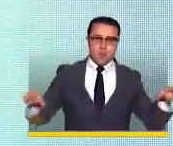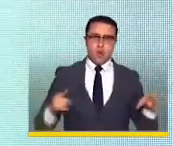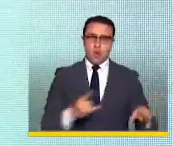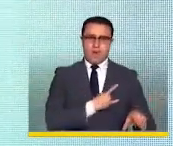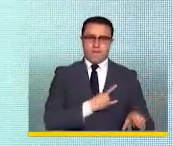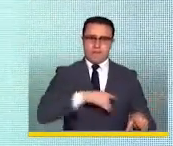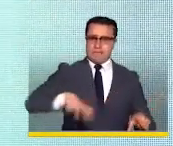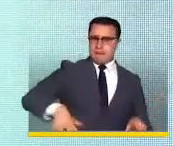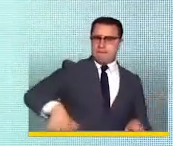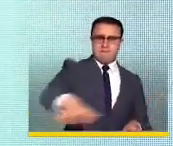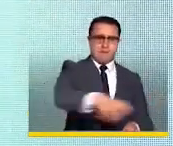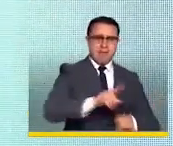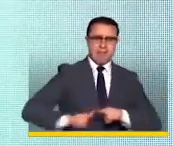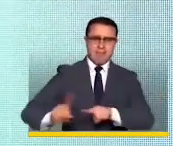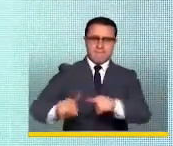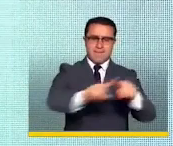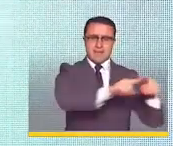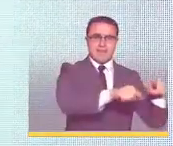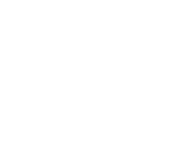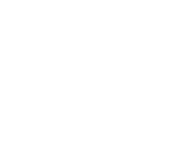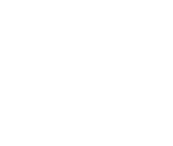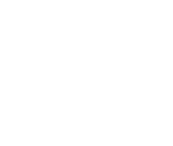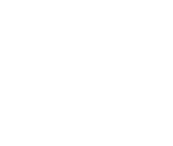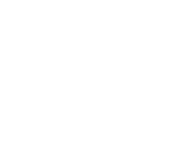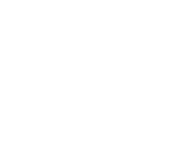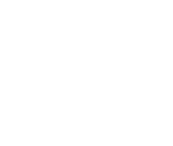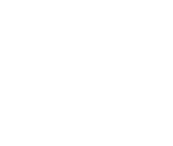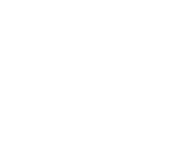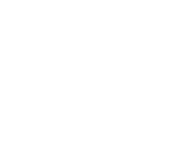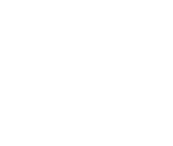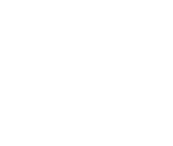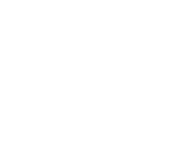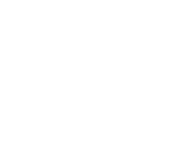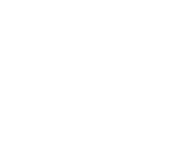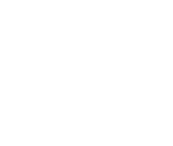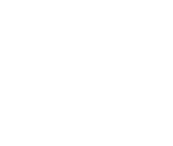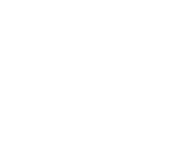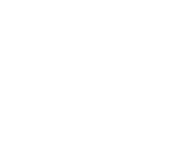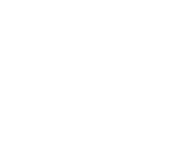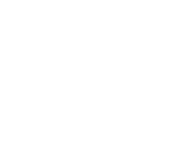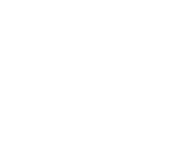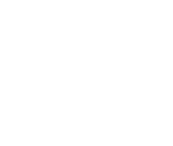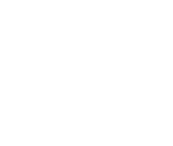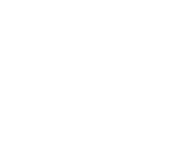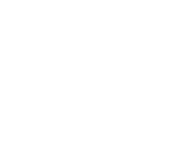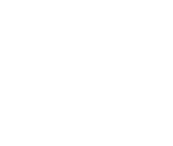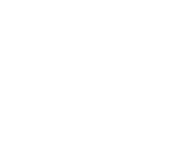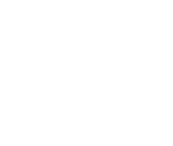universitario en la localidad de Kennedy. Colombia, potencia de la vida.